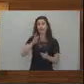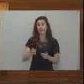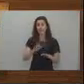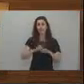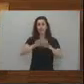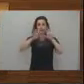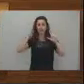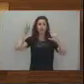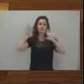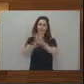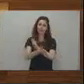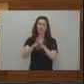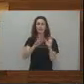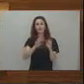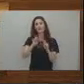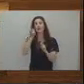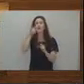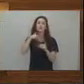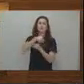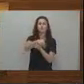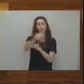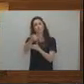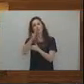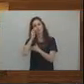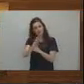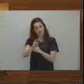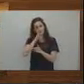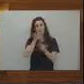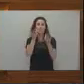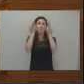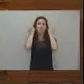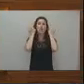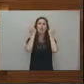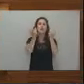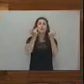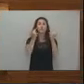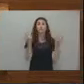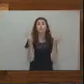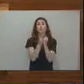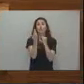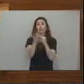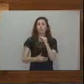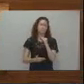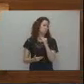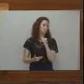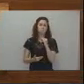que había que mirar en el horizonte y que no nos conformábamos con respuestas a corto plazo.